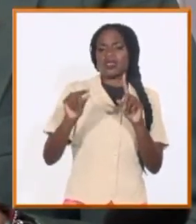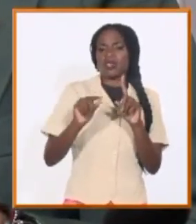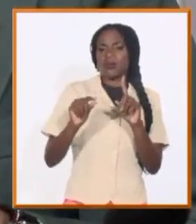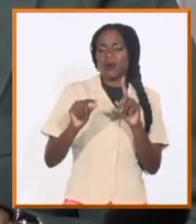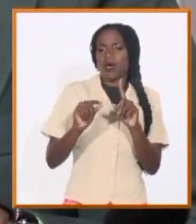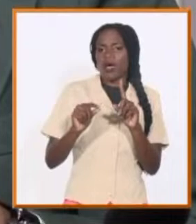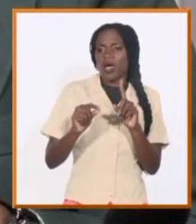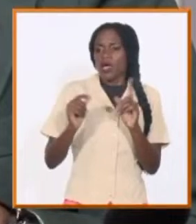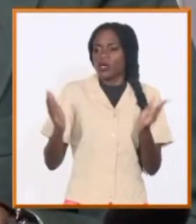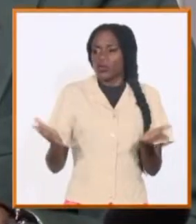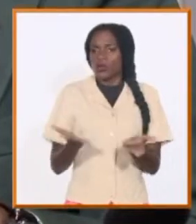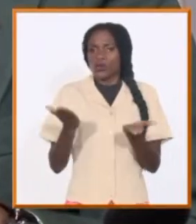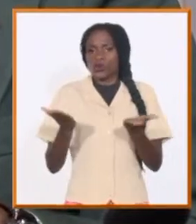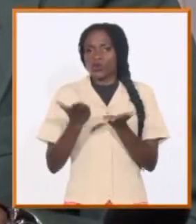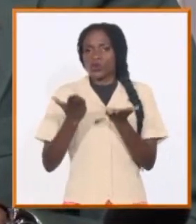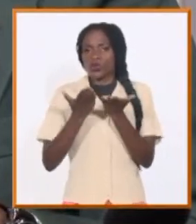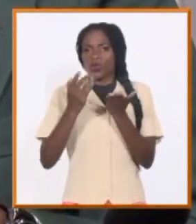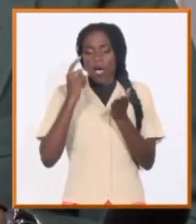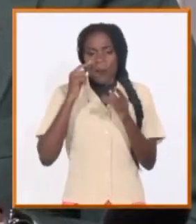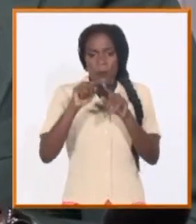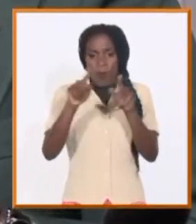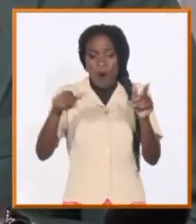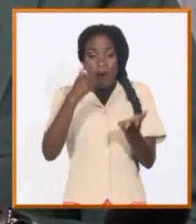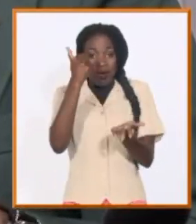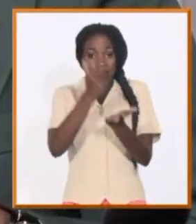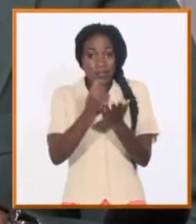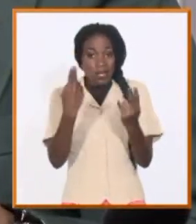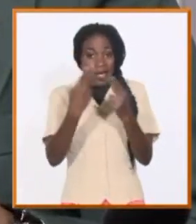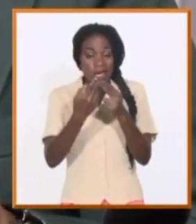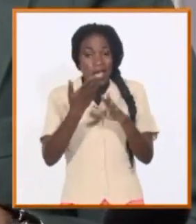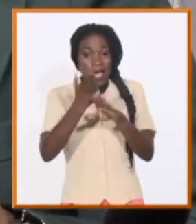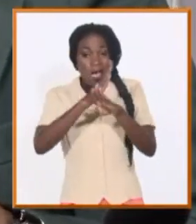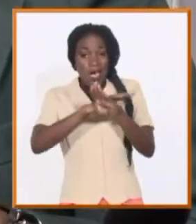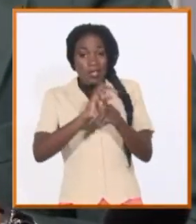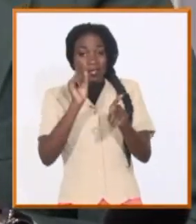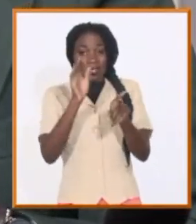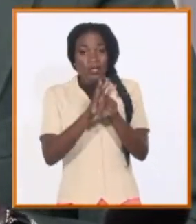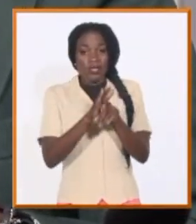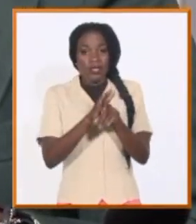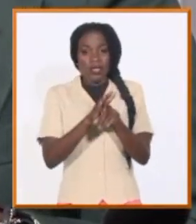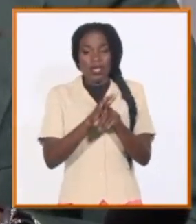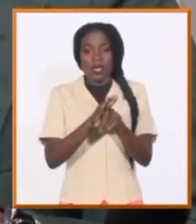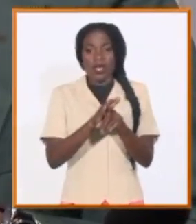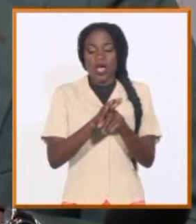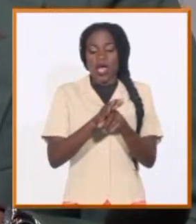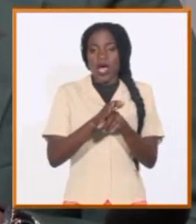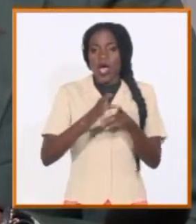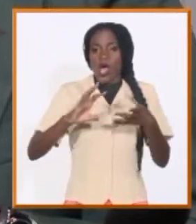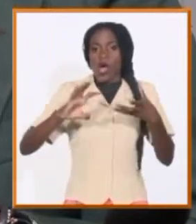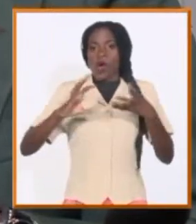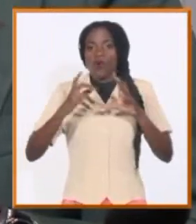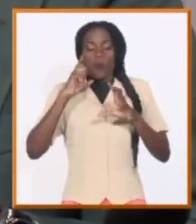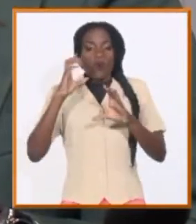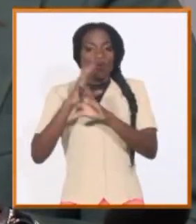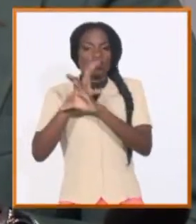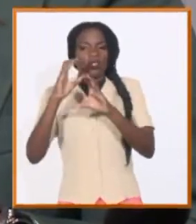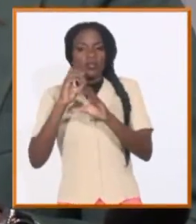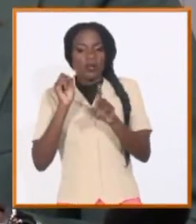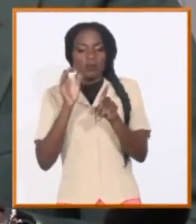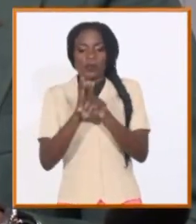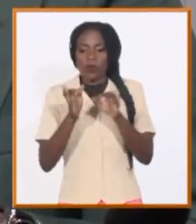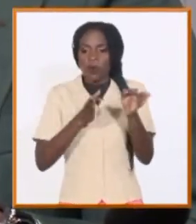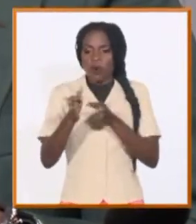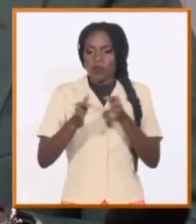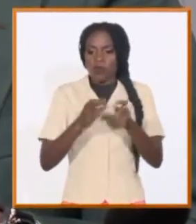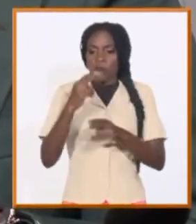atletas, que se dieron cuenta en la sede de competencia antes de iniciar que el metabolismo no era el correcto. Bueno, cómo la ciencia se puso en función para que